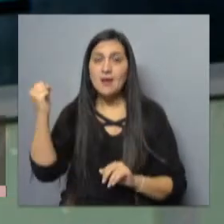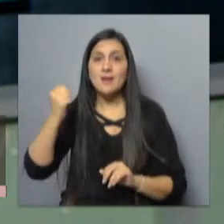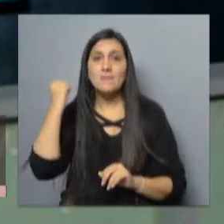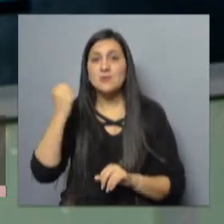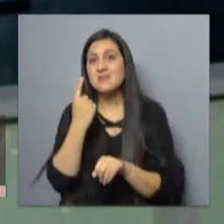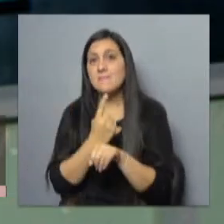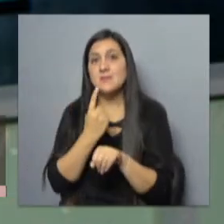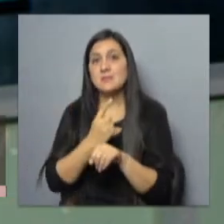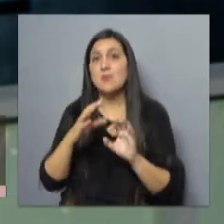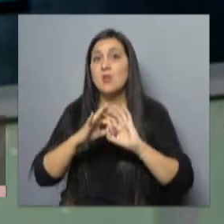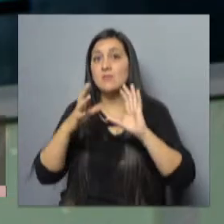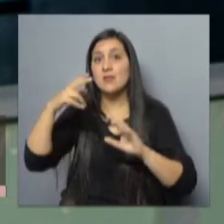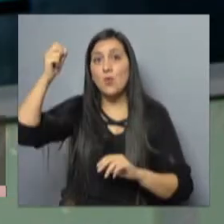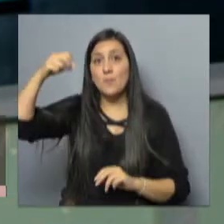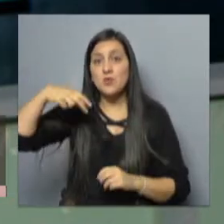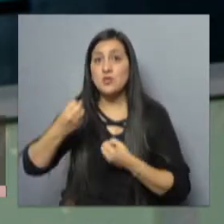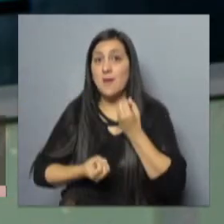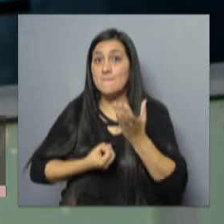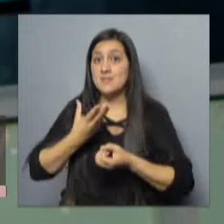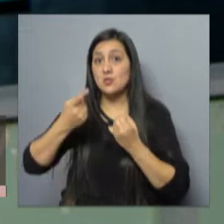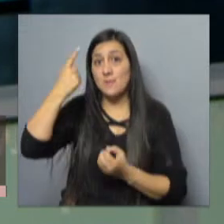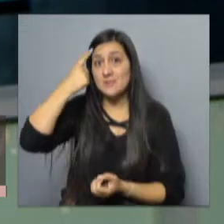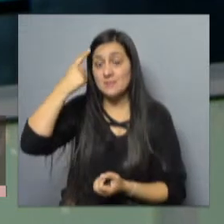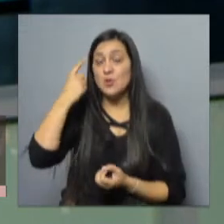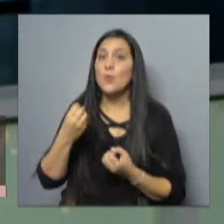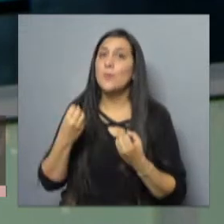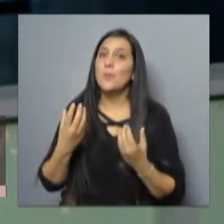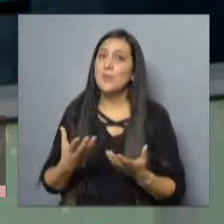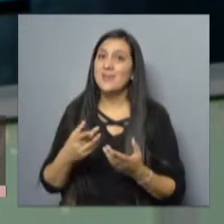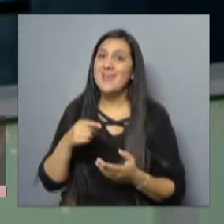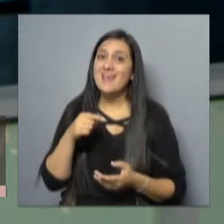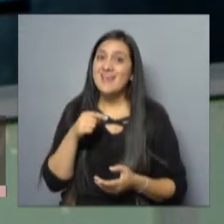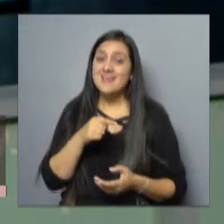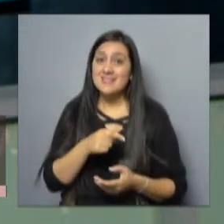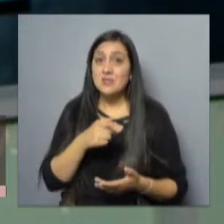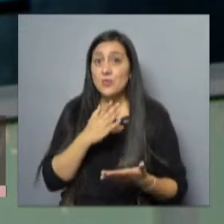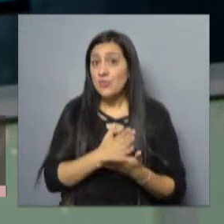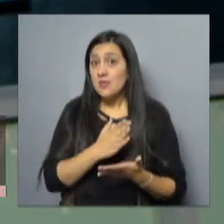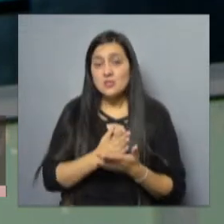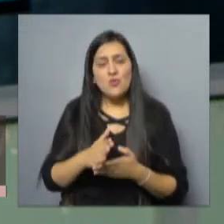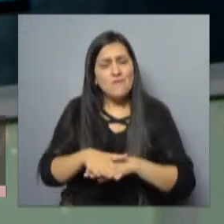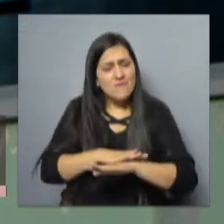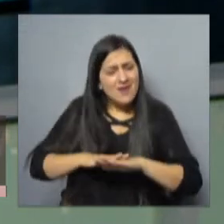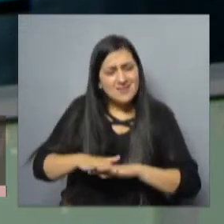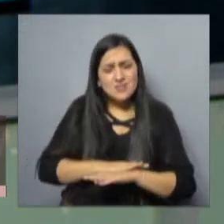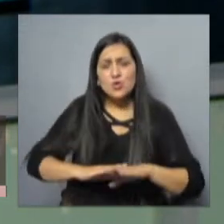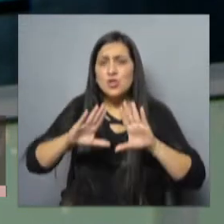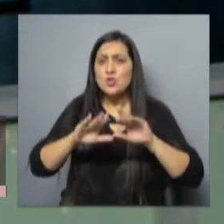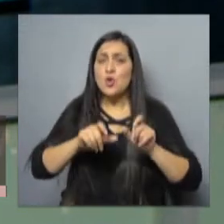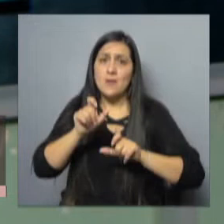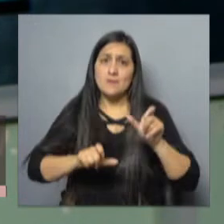principio de la libertad de opinión y de expresión del pensamiento porque qué pasa ese es un derecho básico de toda persona independientemente